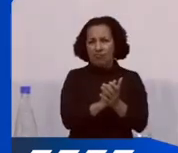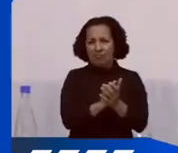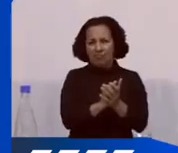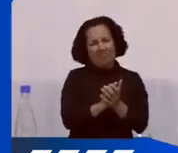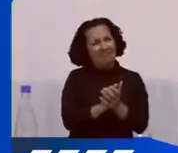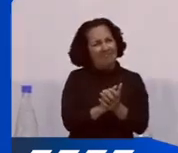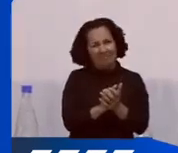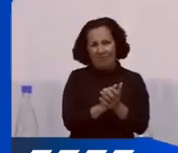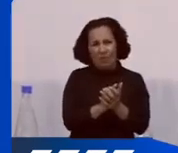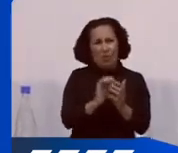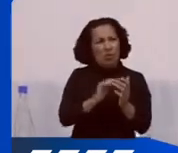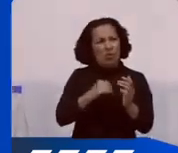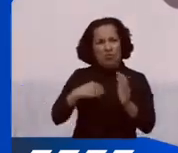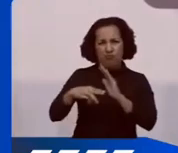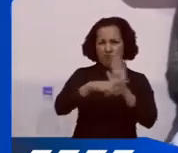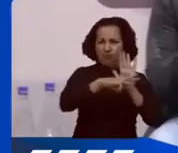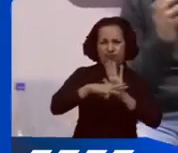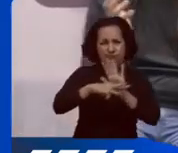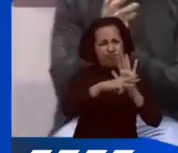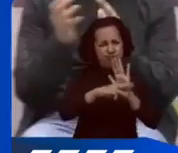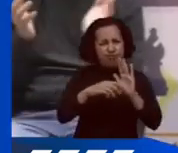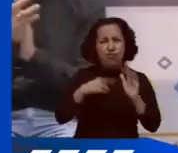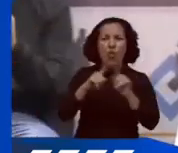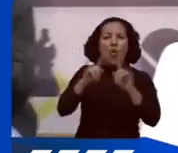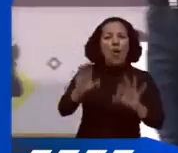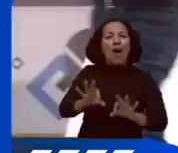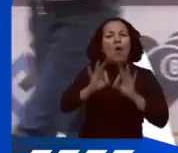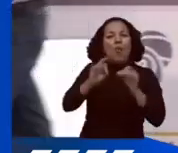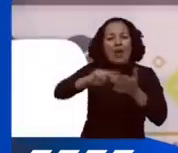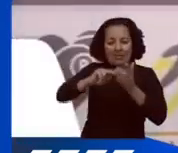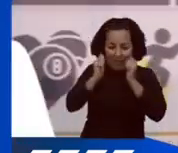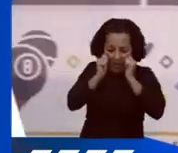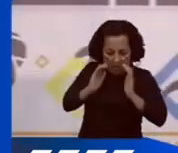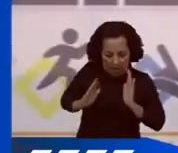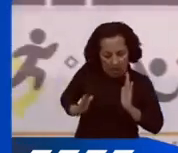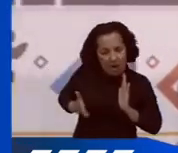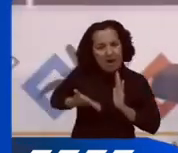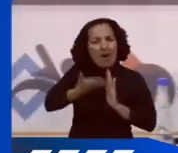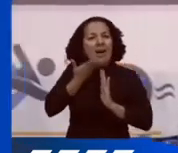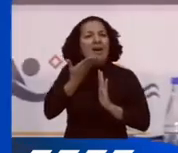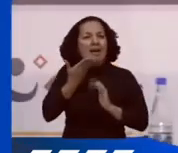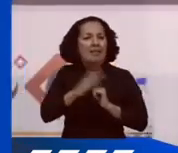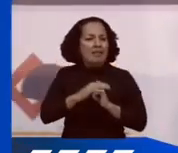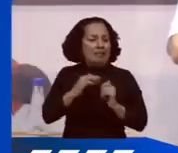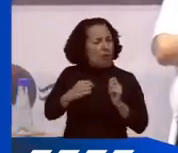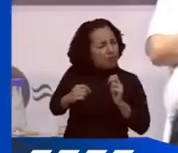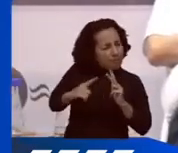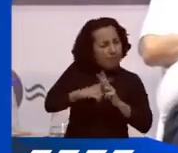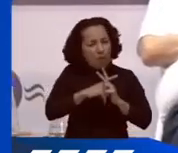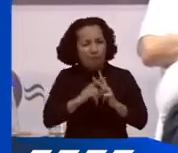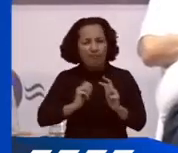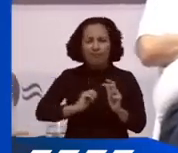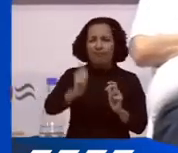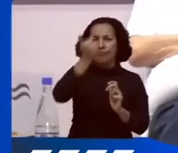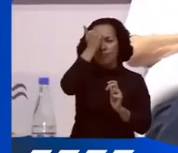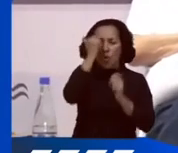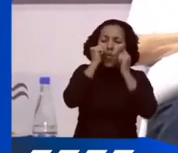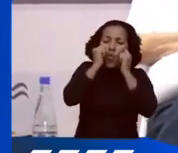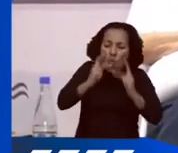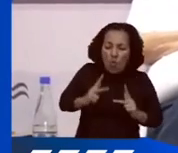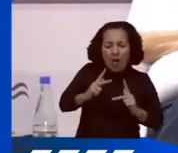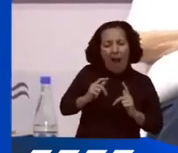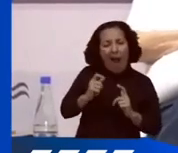La educación de calidad empieza por el bienestar. Empieza por lo fundamental de cada ser humano,